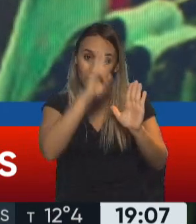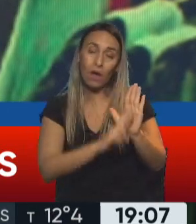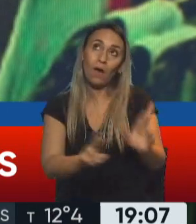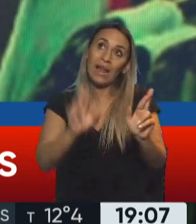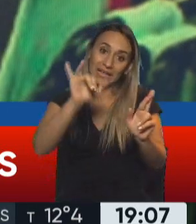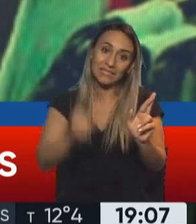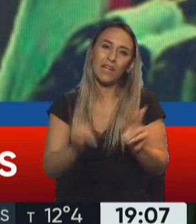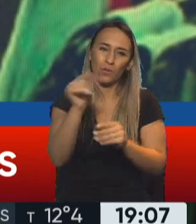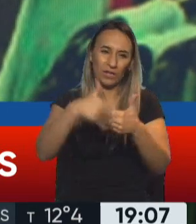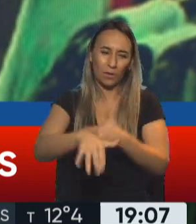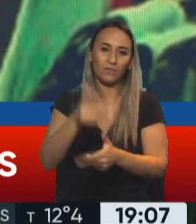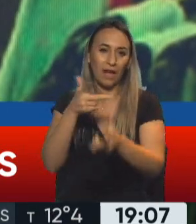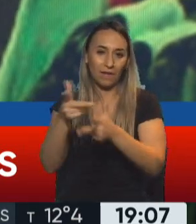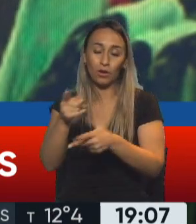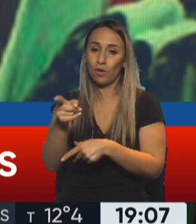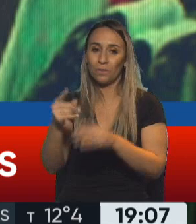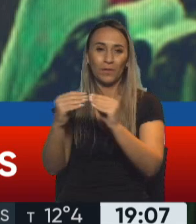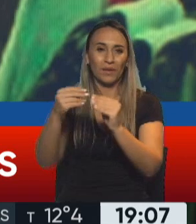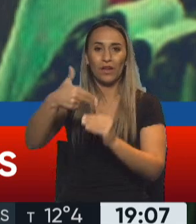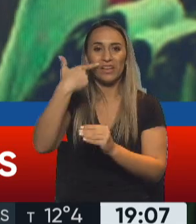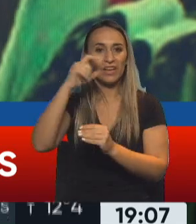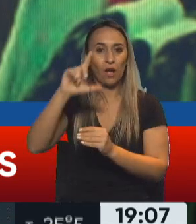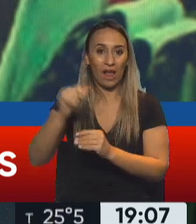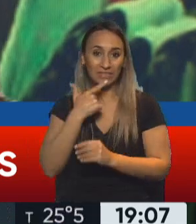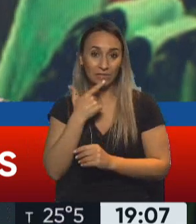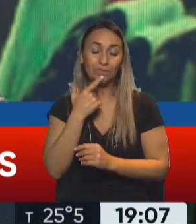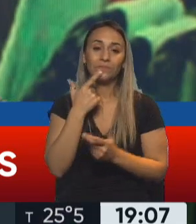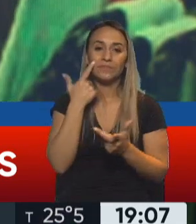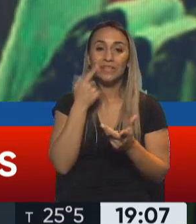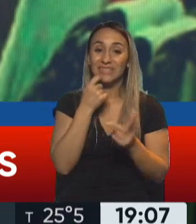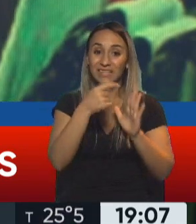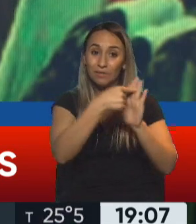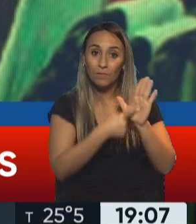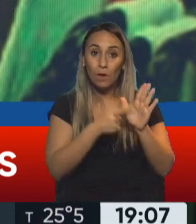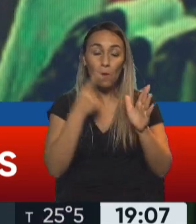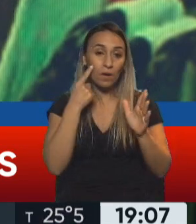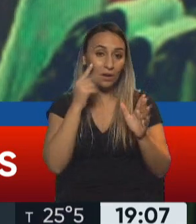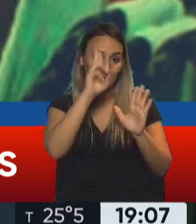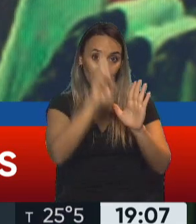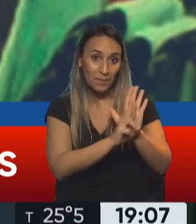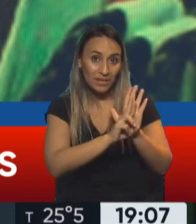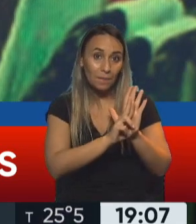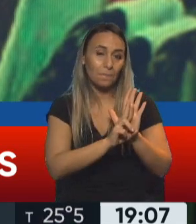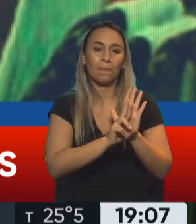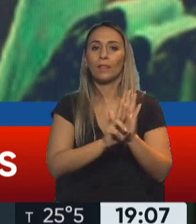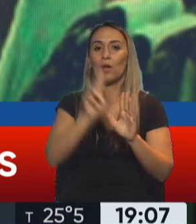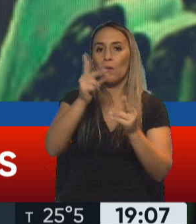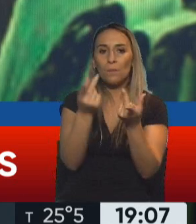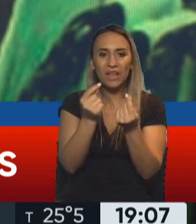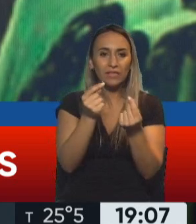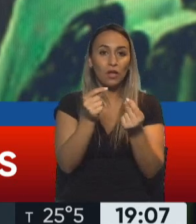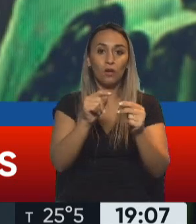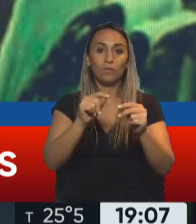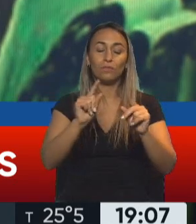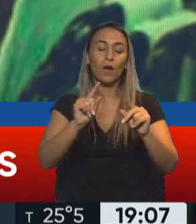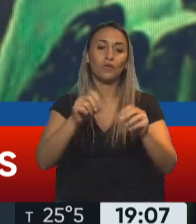vamos a charlar de eso también con Nico, bueno, esos serían algunos de los precios que van a comenzar a verse